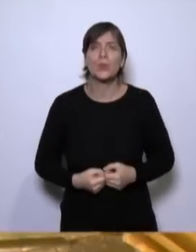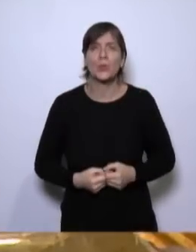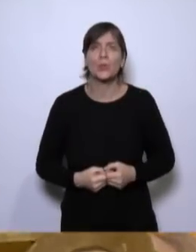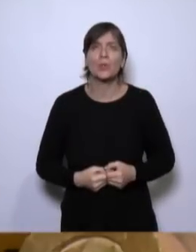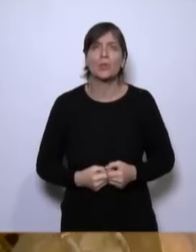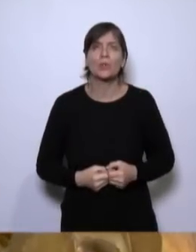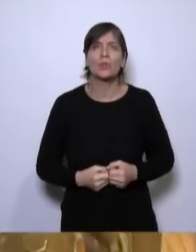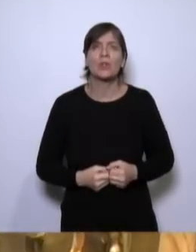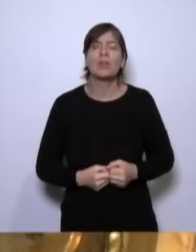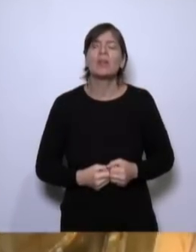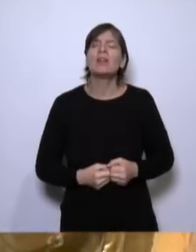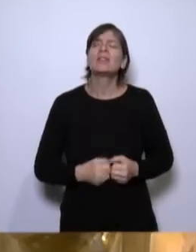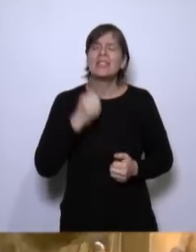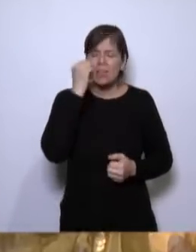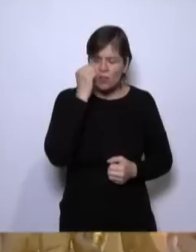Todopoderoso,